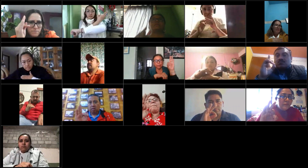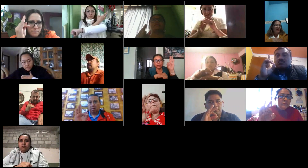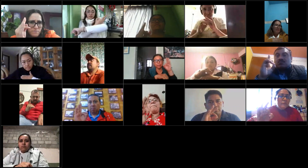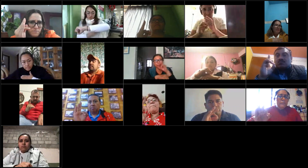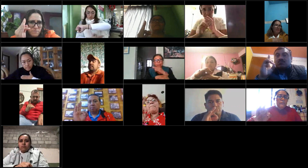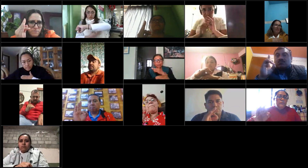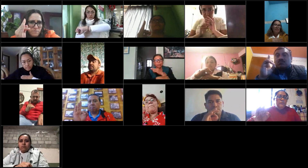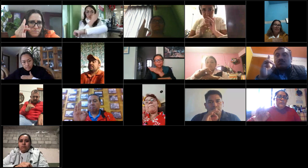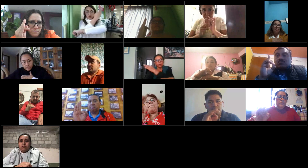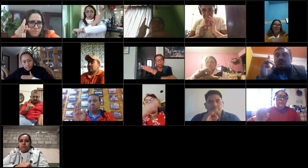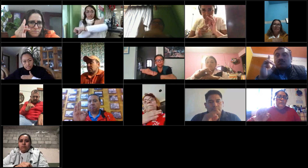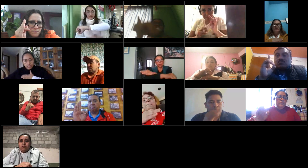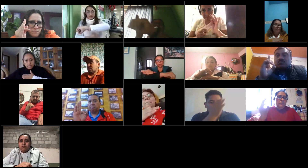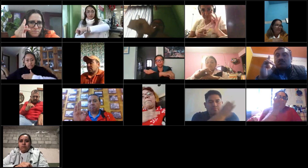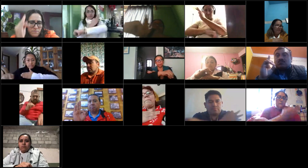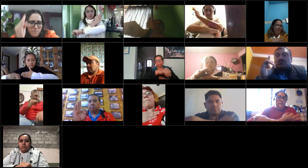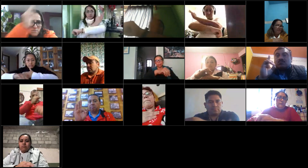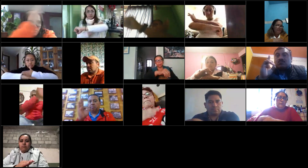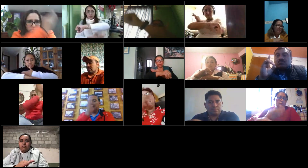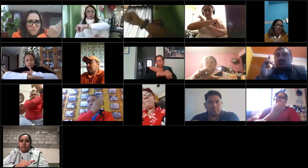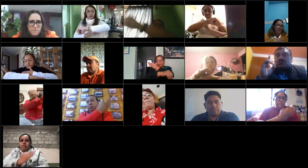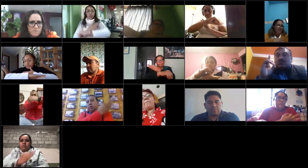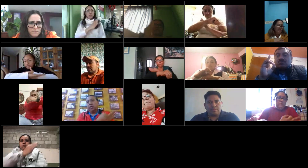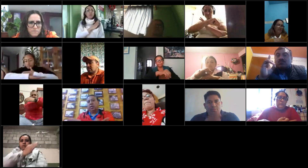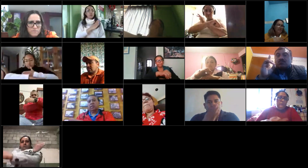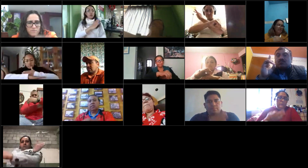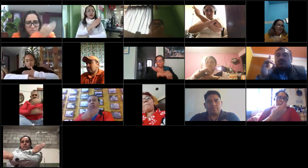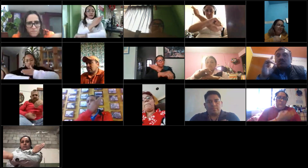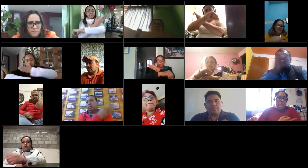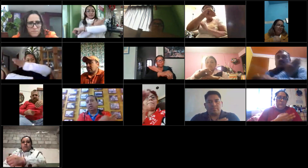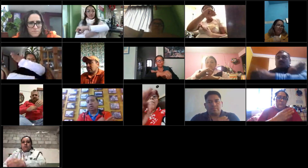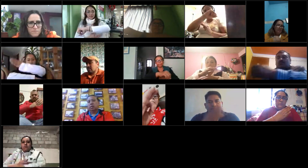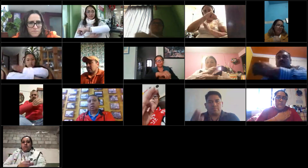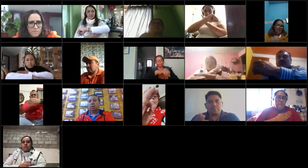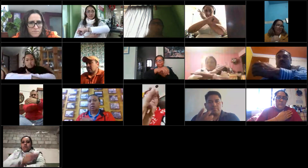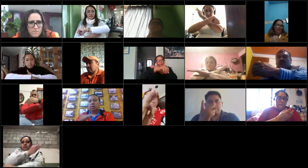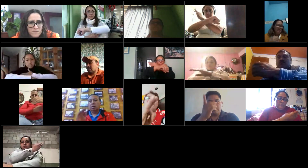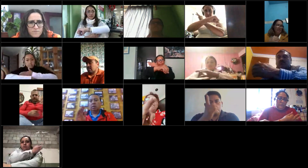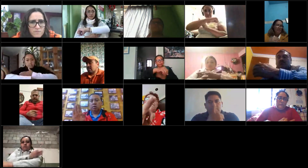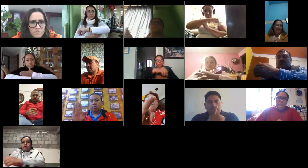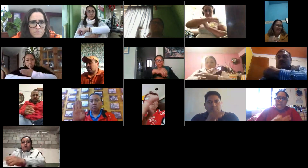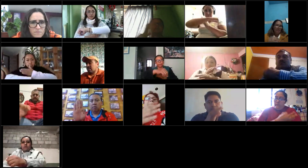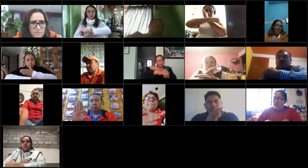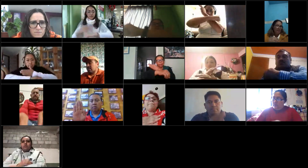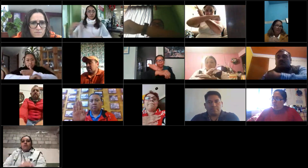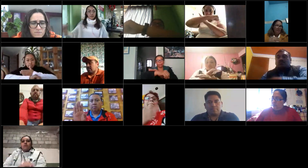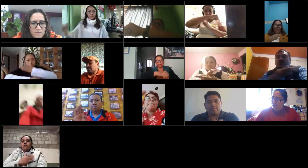Otra vez sobre mi codo, como si cortara mi codo. Buenas tardes.